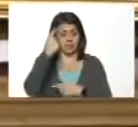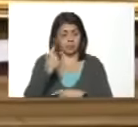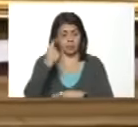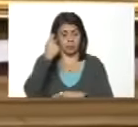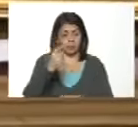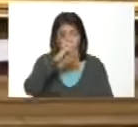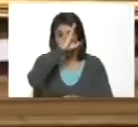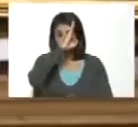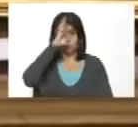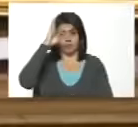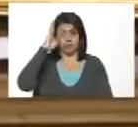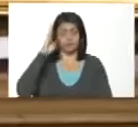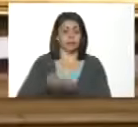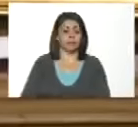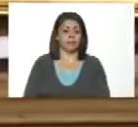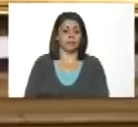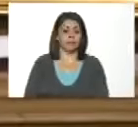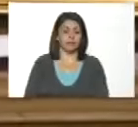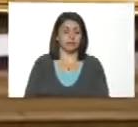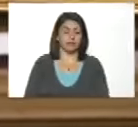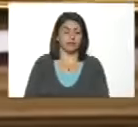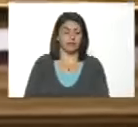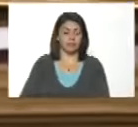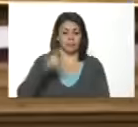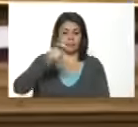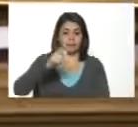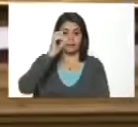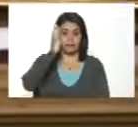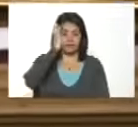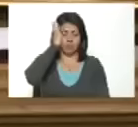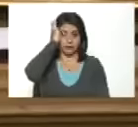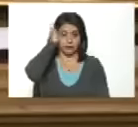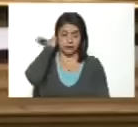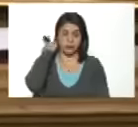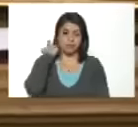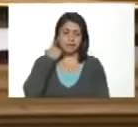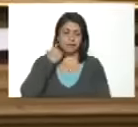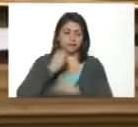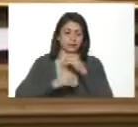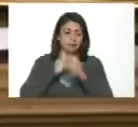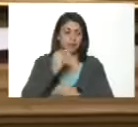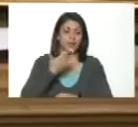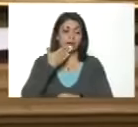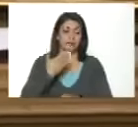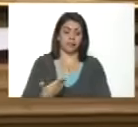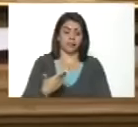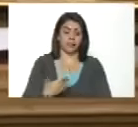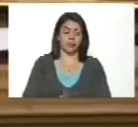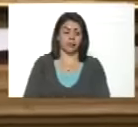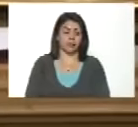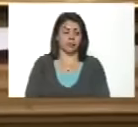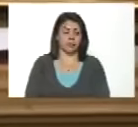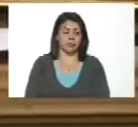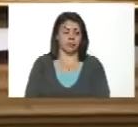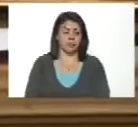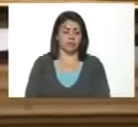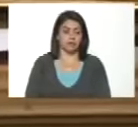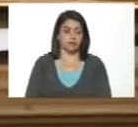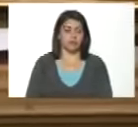diputado Diosdado Cabello Rondón la necesidad de que se exija